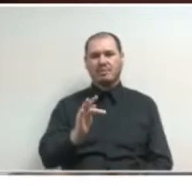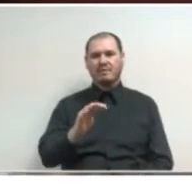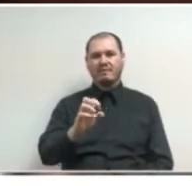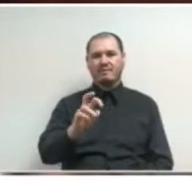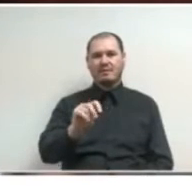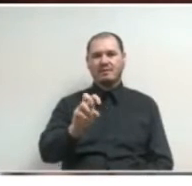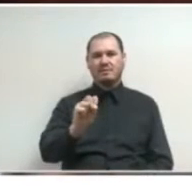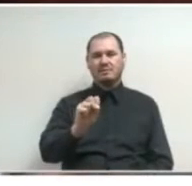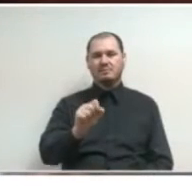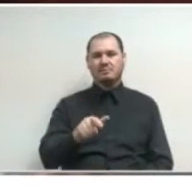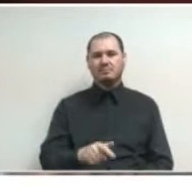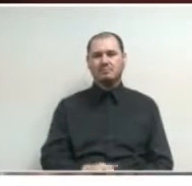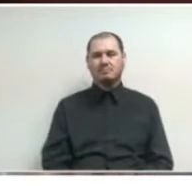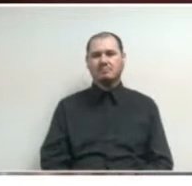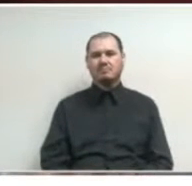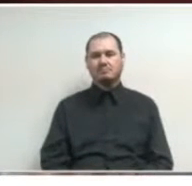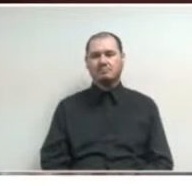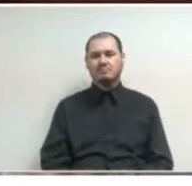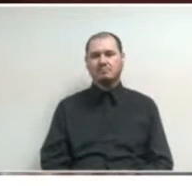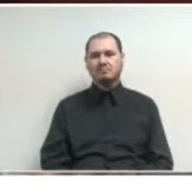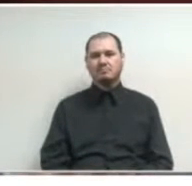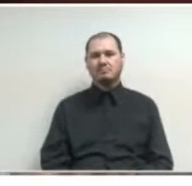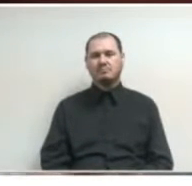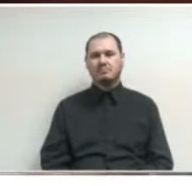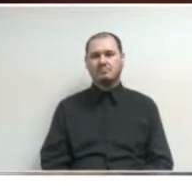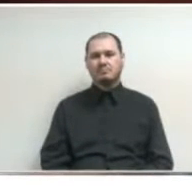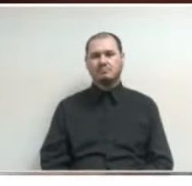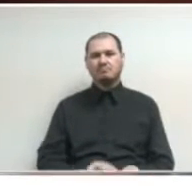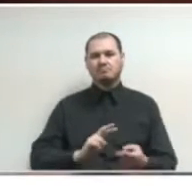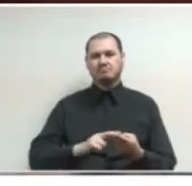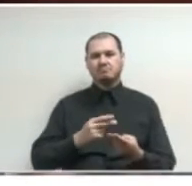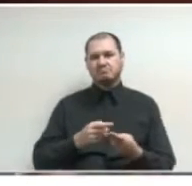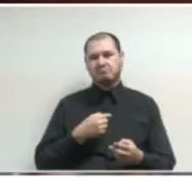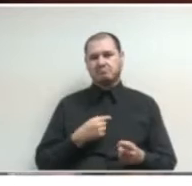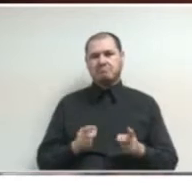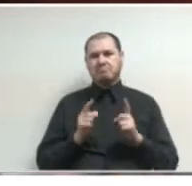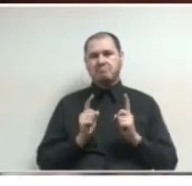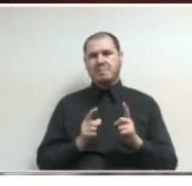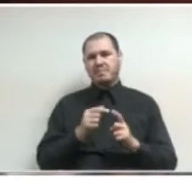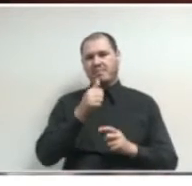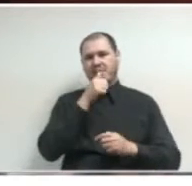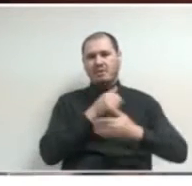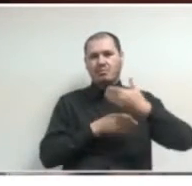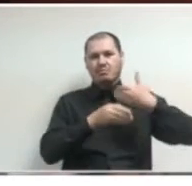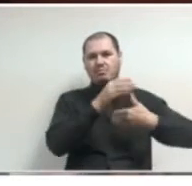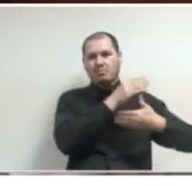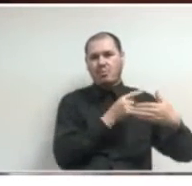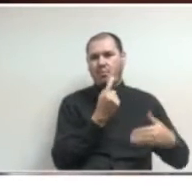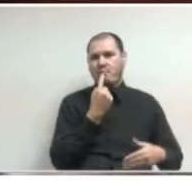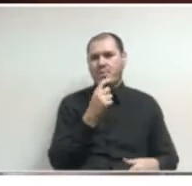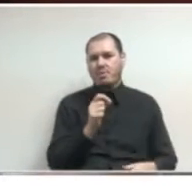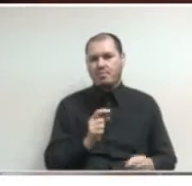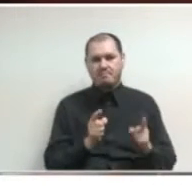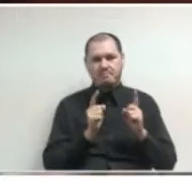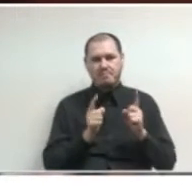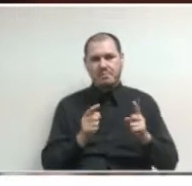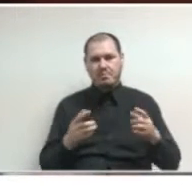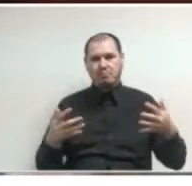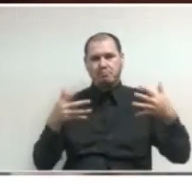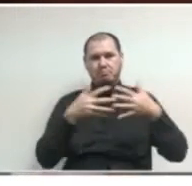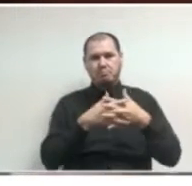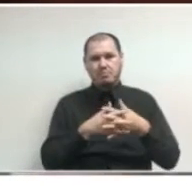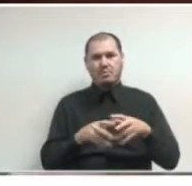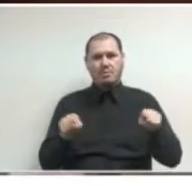Presidente, yo me ratifico en mi posición referente al. Se ha ido